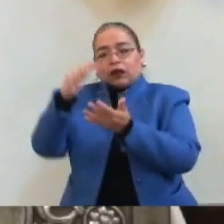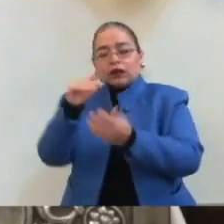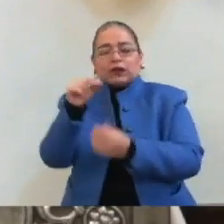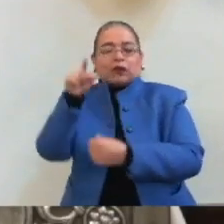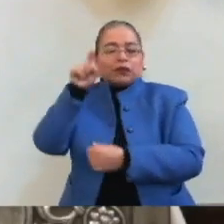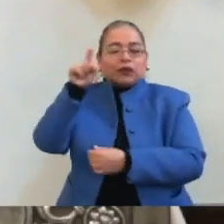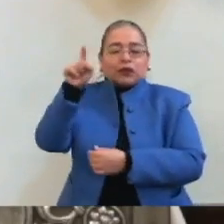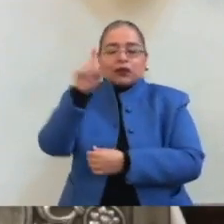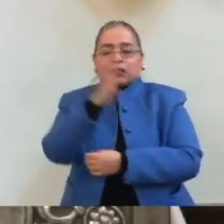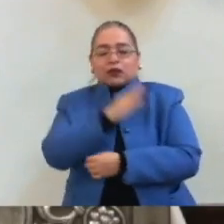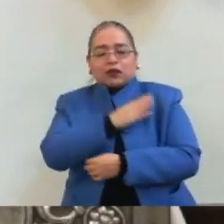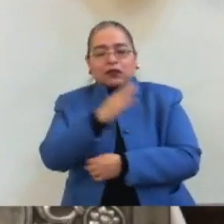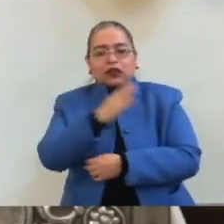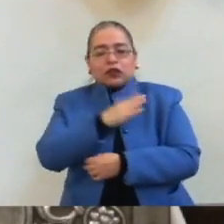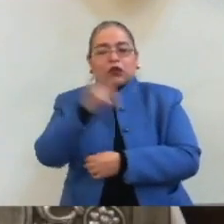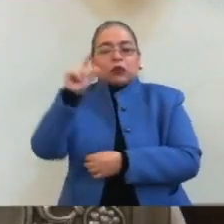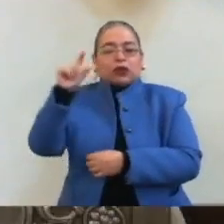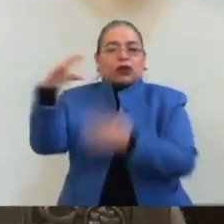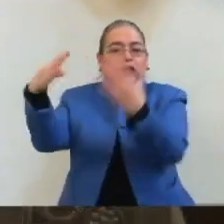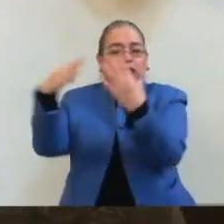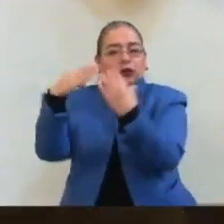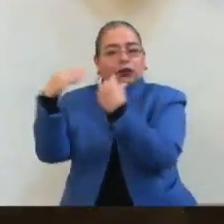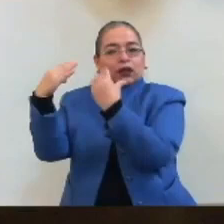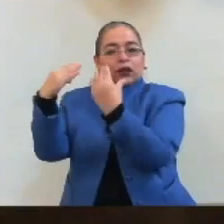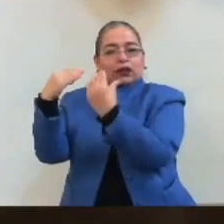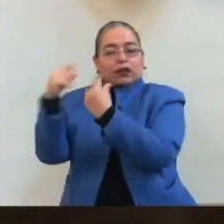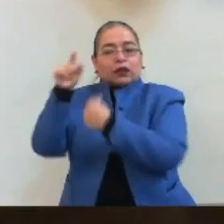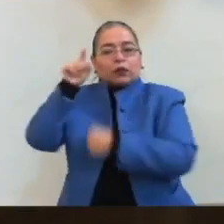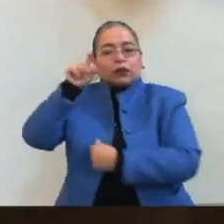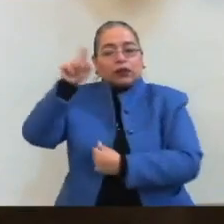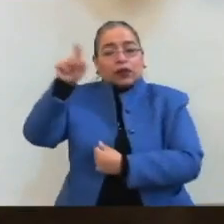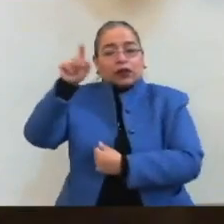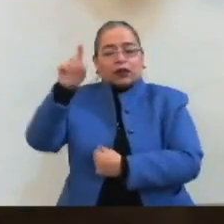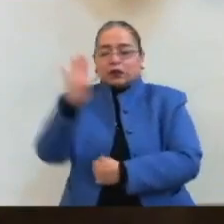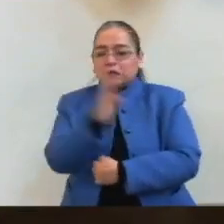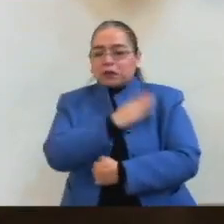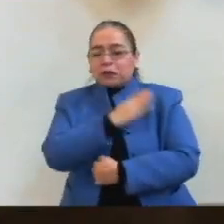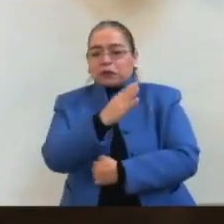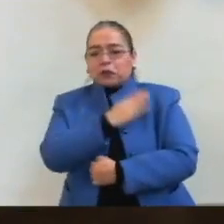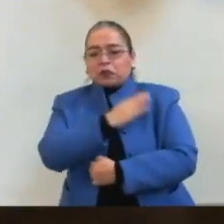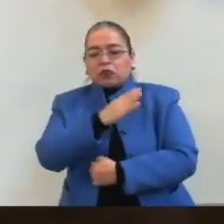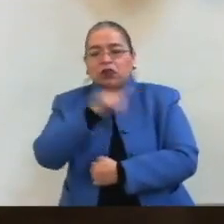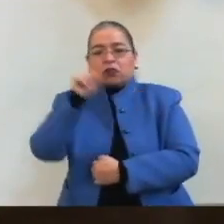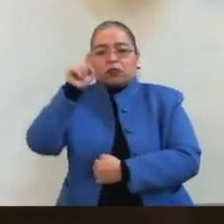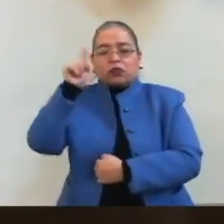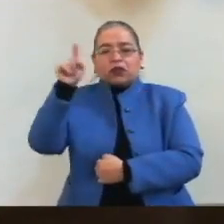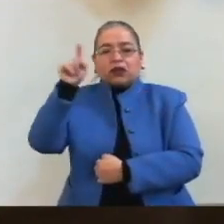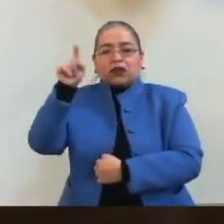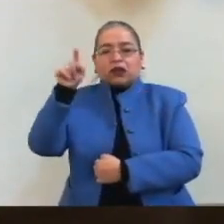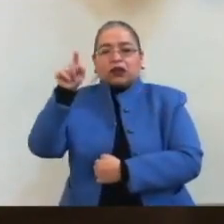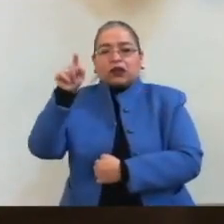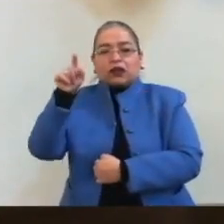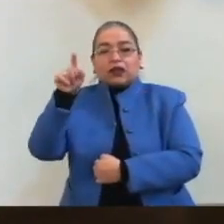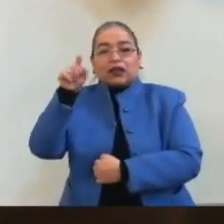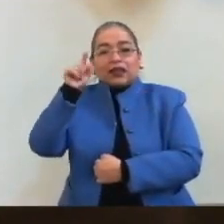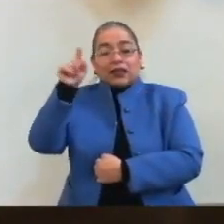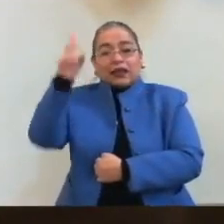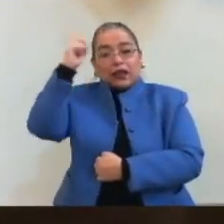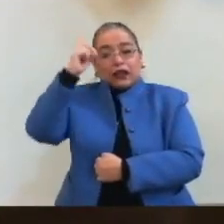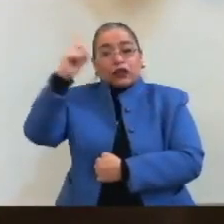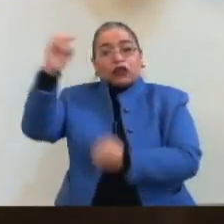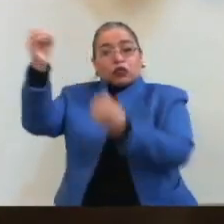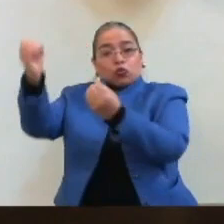bueno que nos habla tan bueno que nos ha dado a su propio hijo